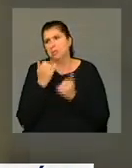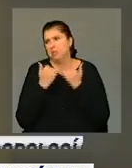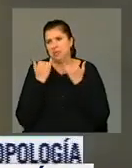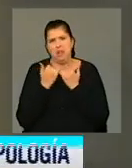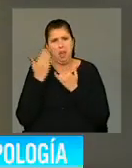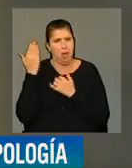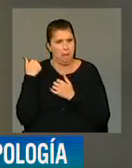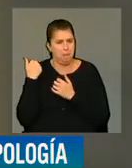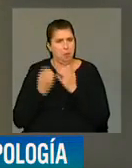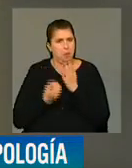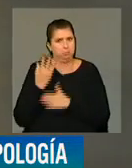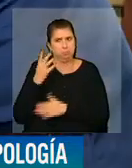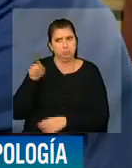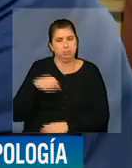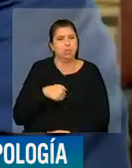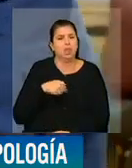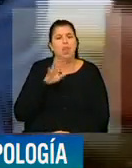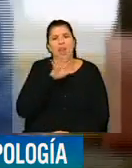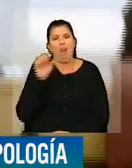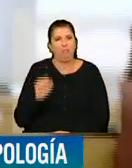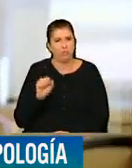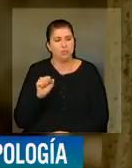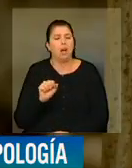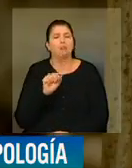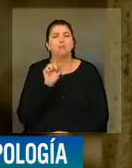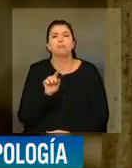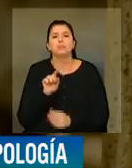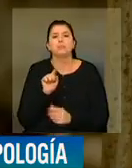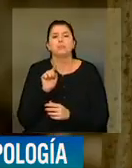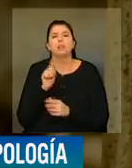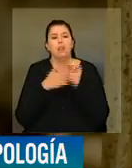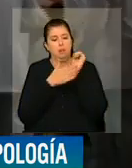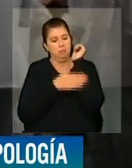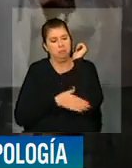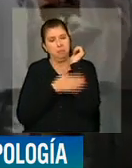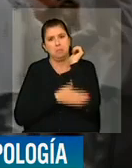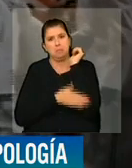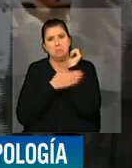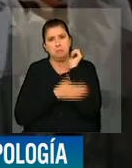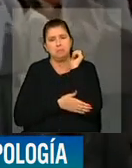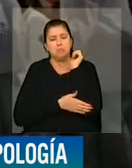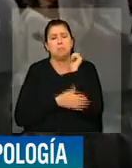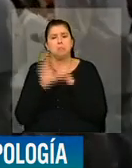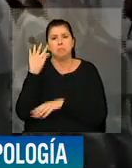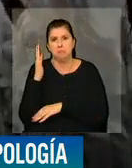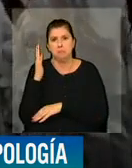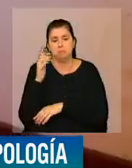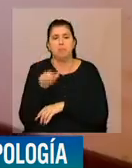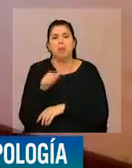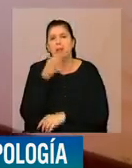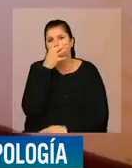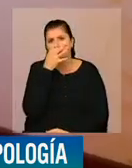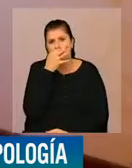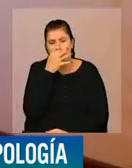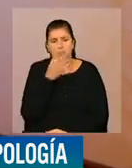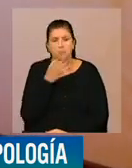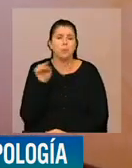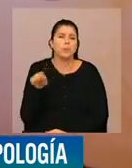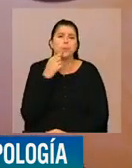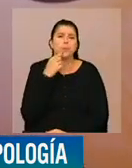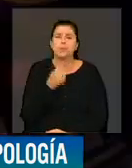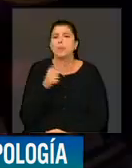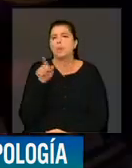Es originaria de África y se extrae naturalmente de la corteza de la raíz de un arbusto. Es utilizado por comunidades africanas durante ceremonias espirituales